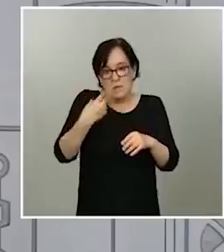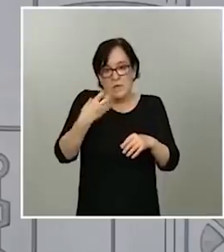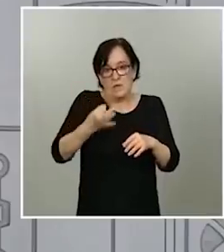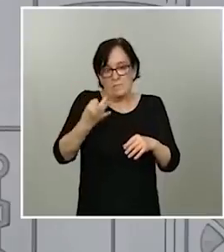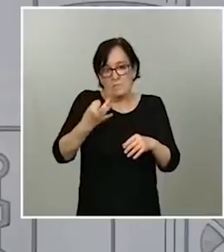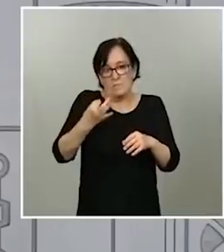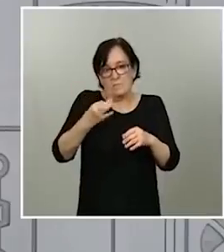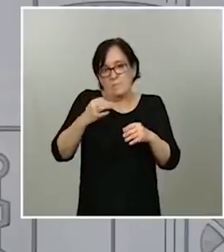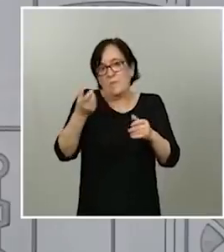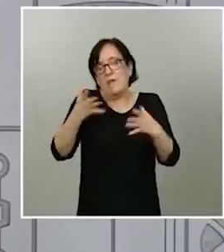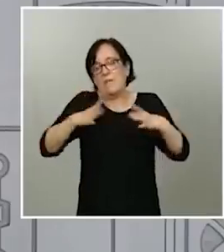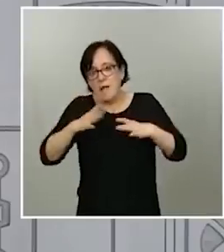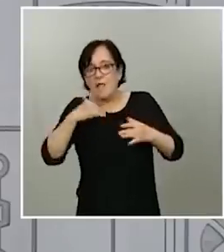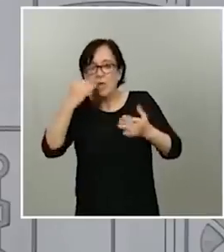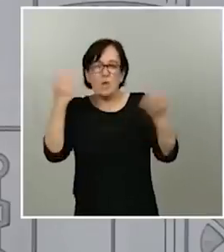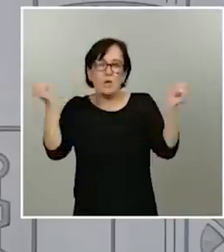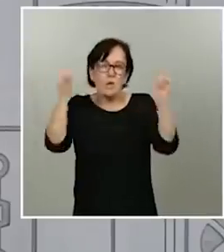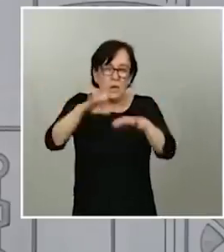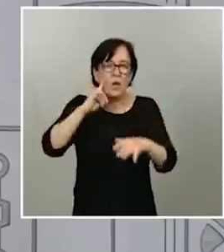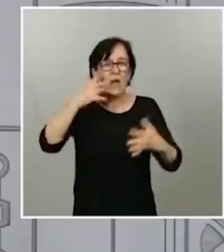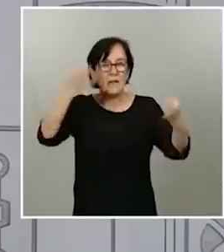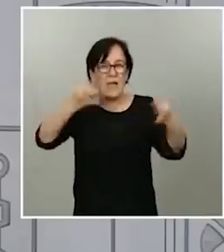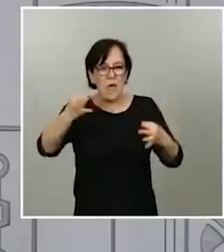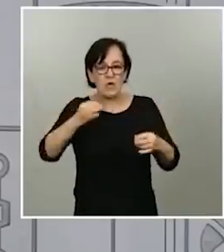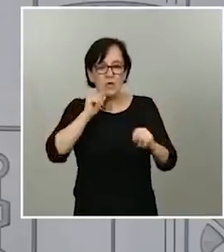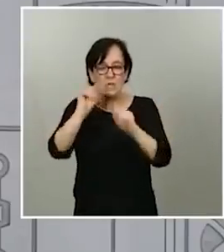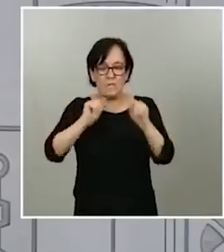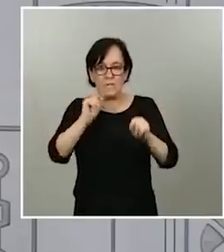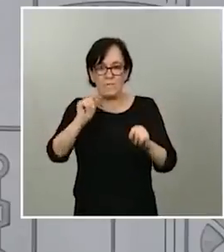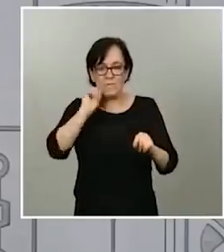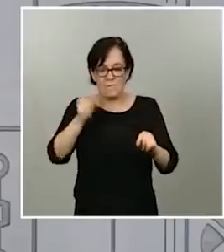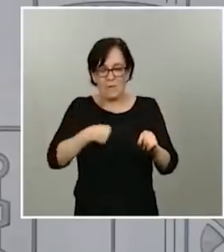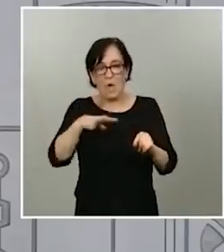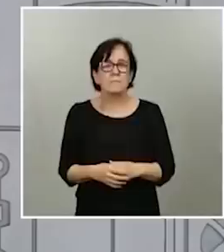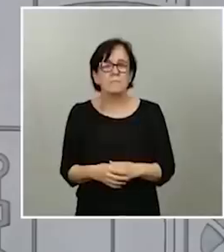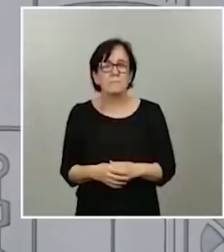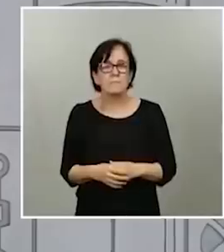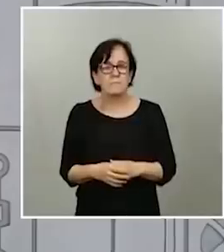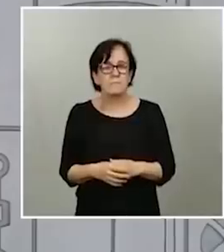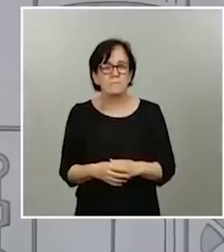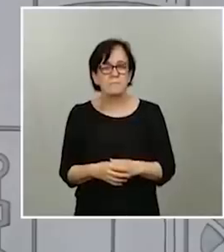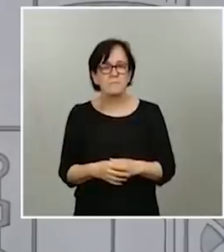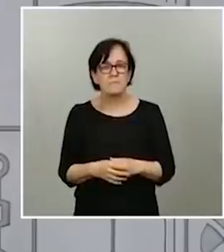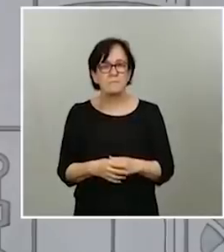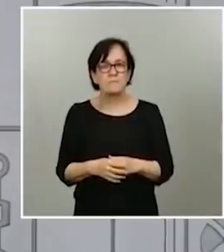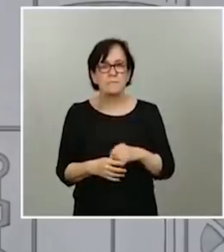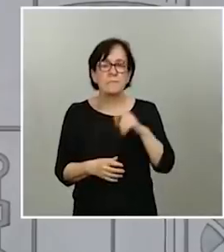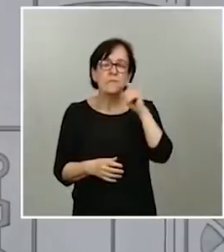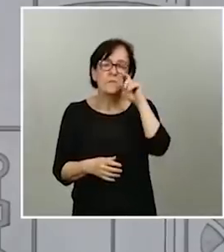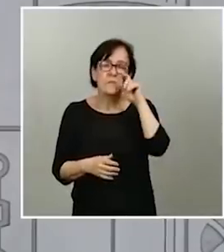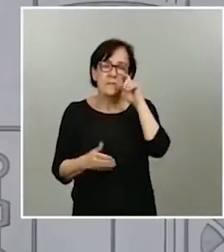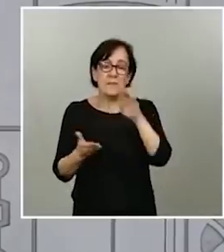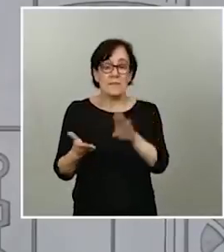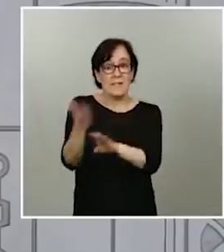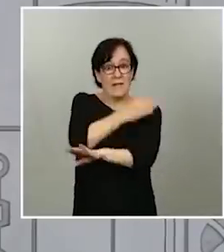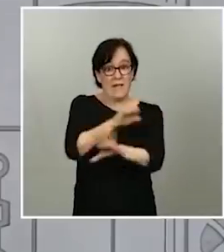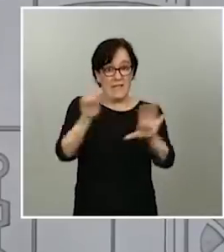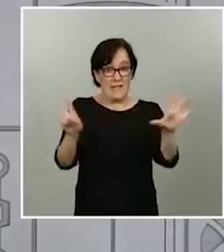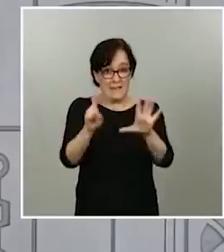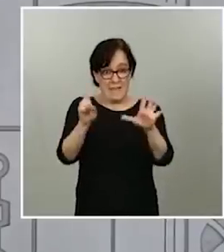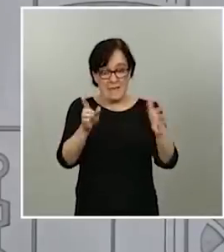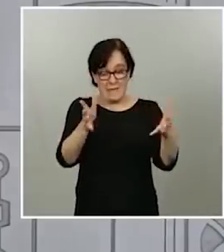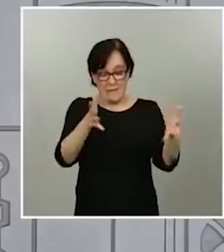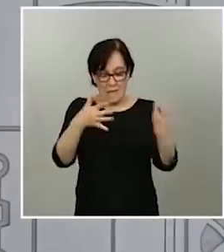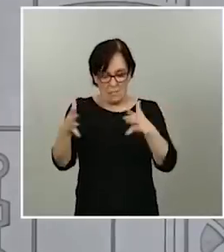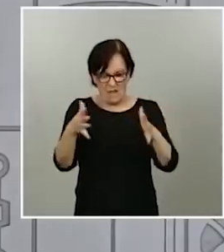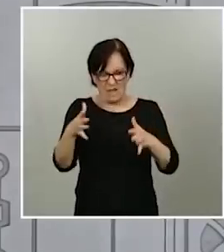Es decir, que estamos por encima de los 90.000. Y quiero decir una cosa, por si alguien dice algo, que estos son navas contadas,